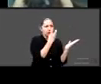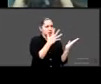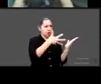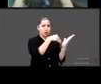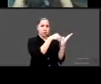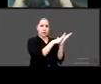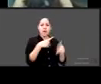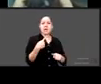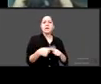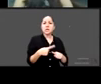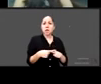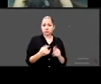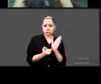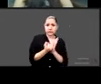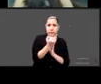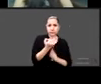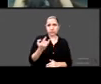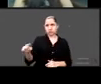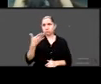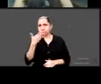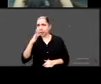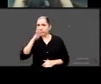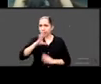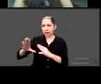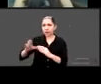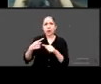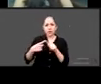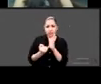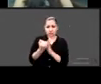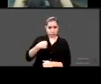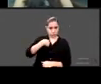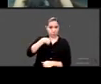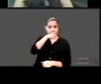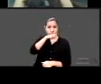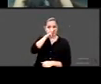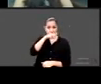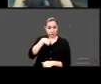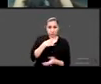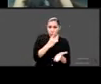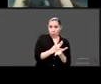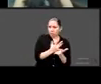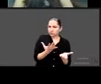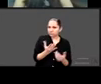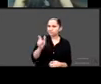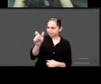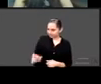los cuidadores y no el marco de referencia de los derechos de cualquier persona.